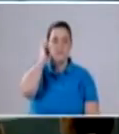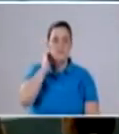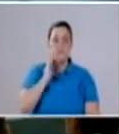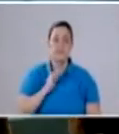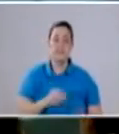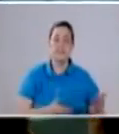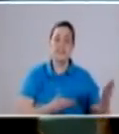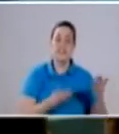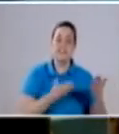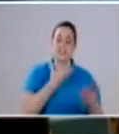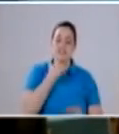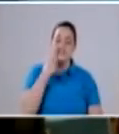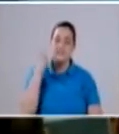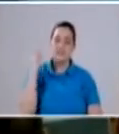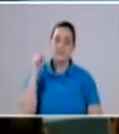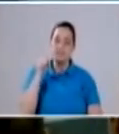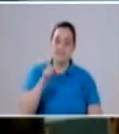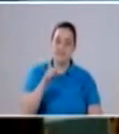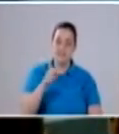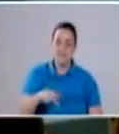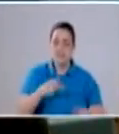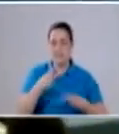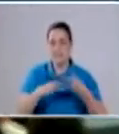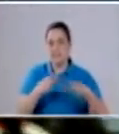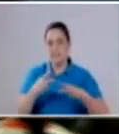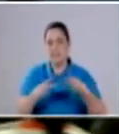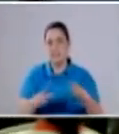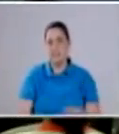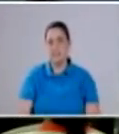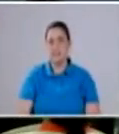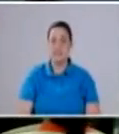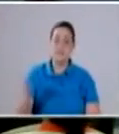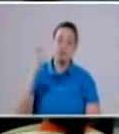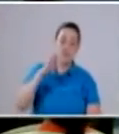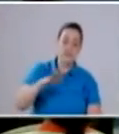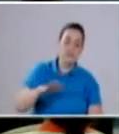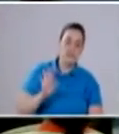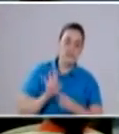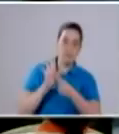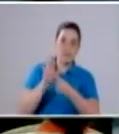en esa tienda. Es decir, mañana te presentas a tu trabajo